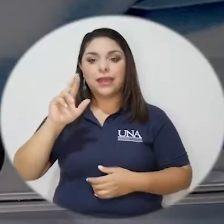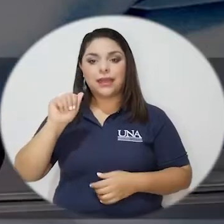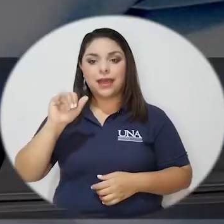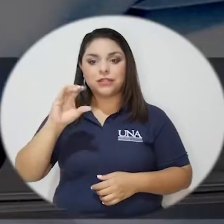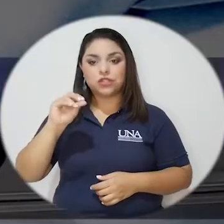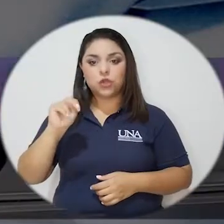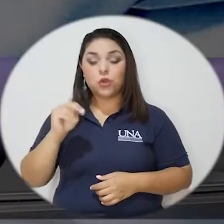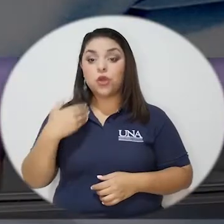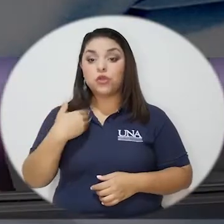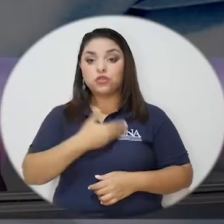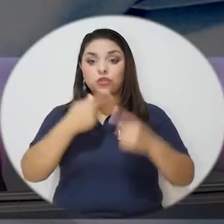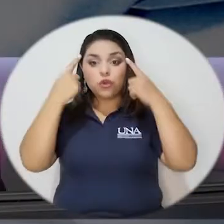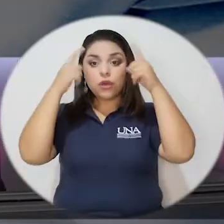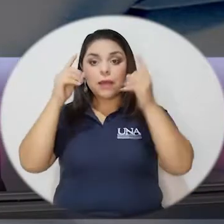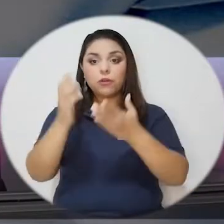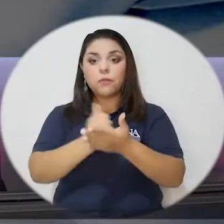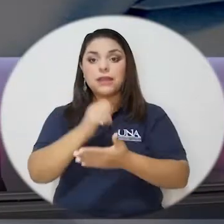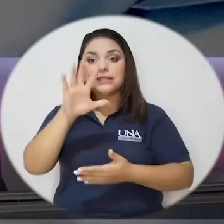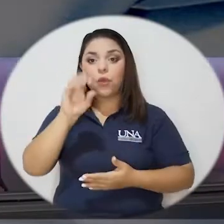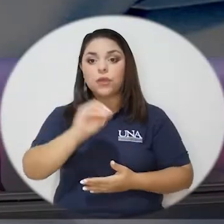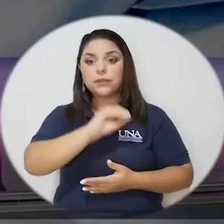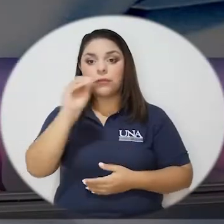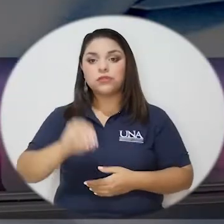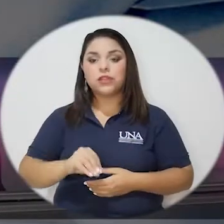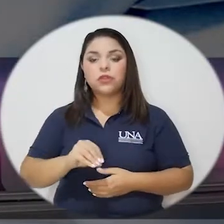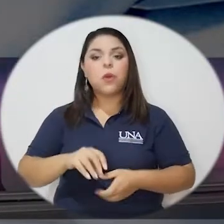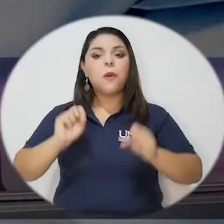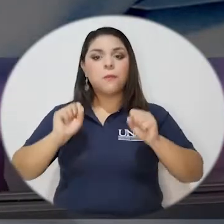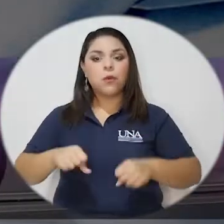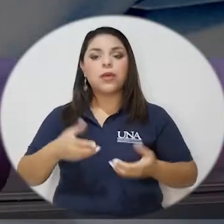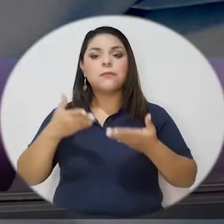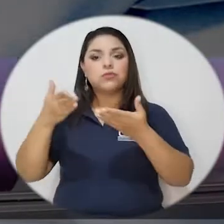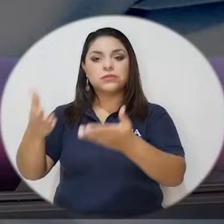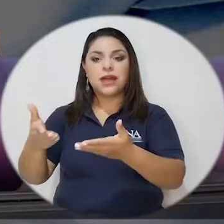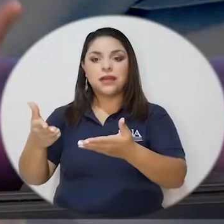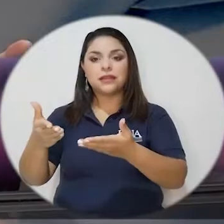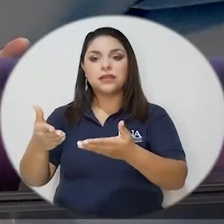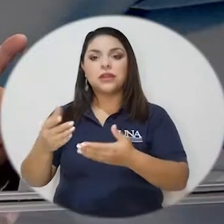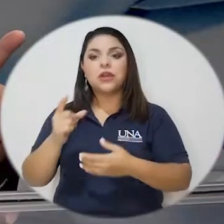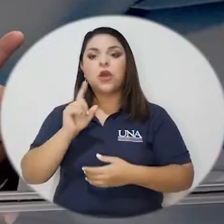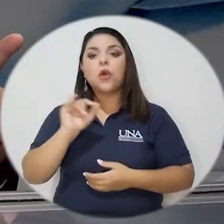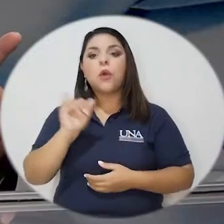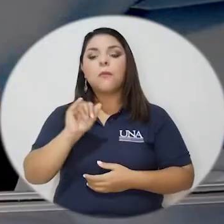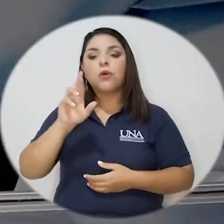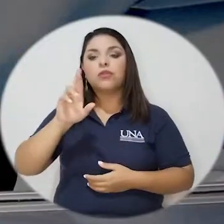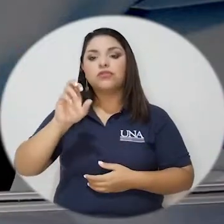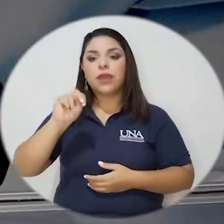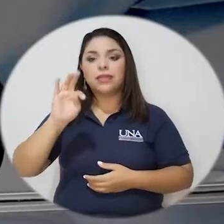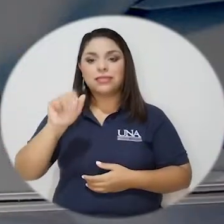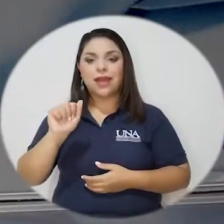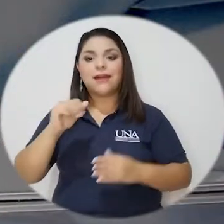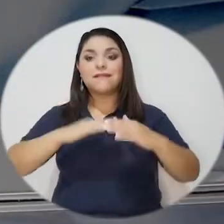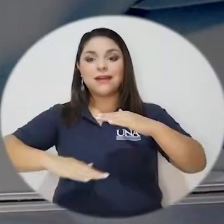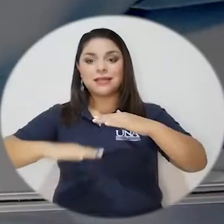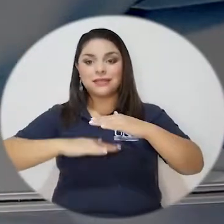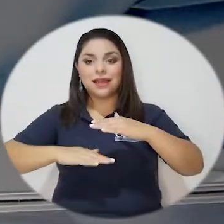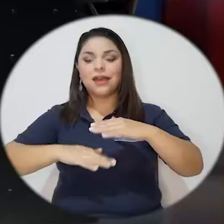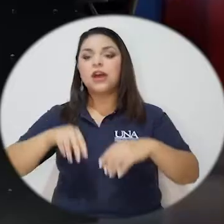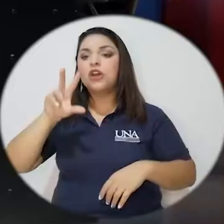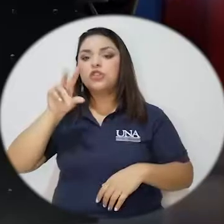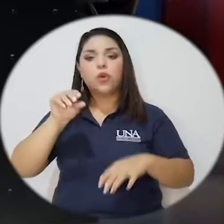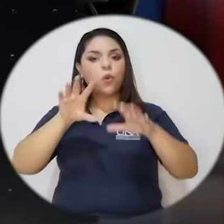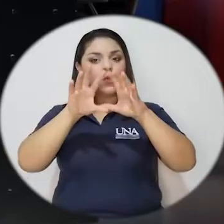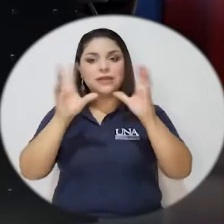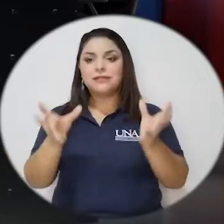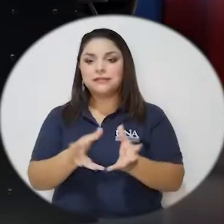logramos recuperar el 50%, podríamos dar una renta básica, no universal, a